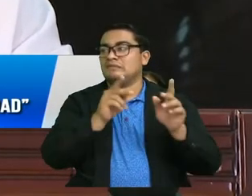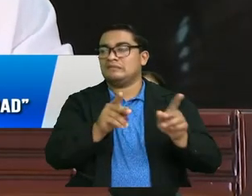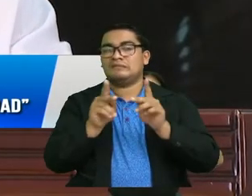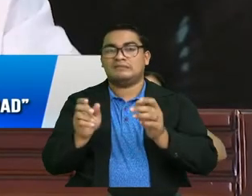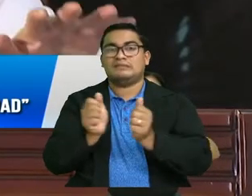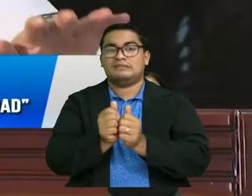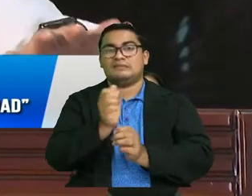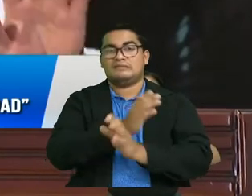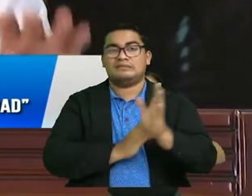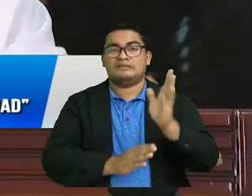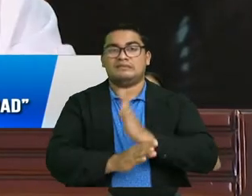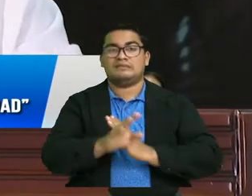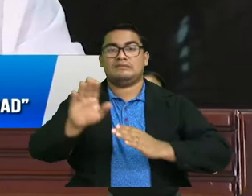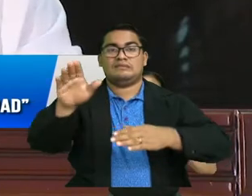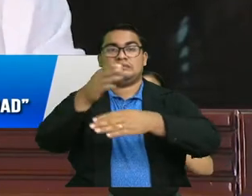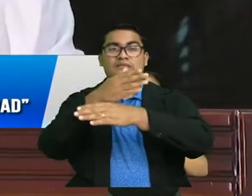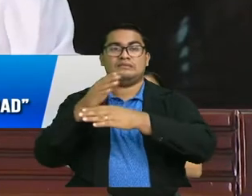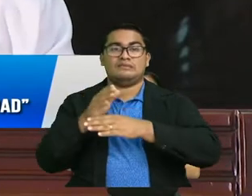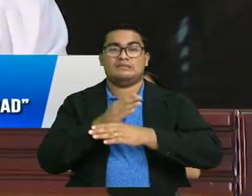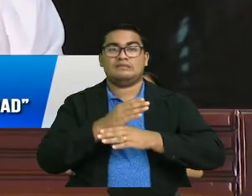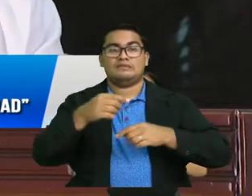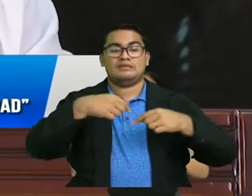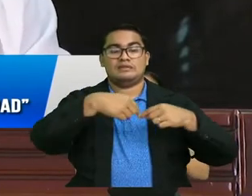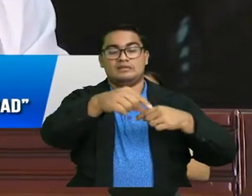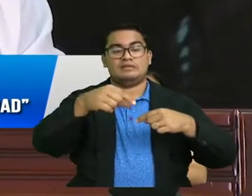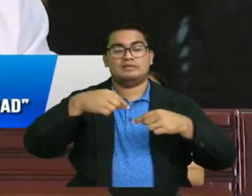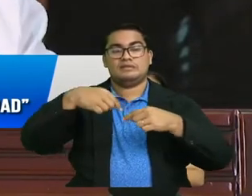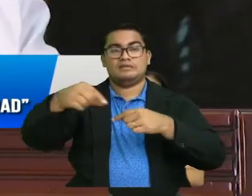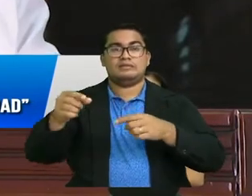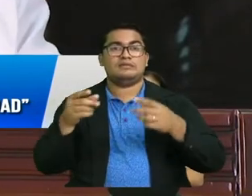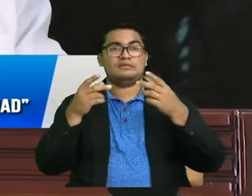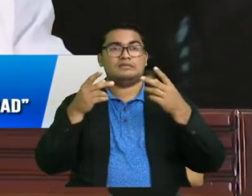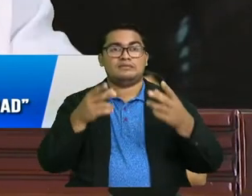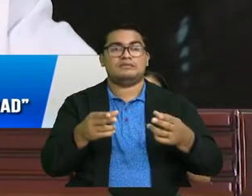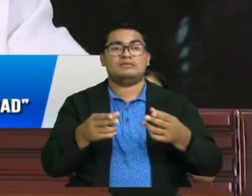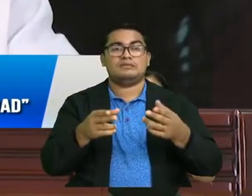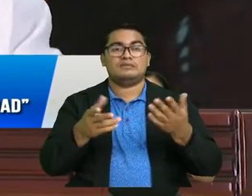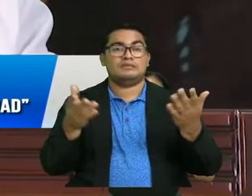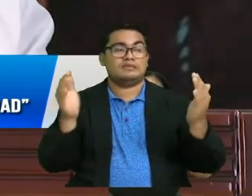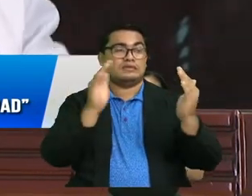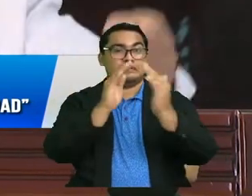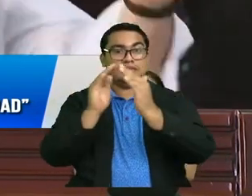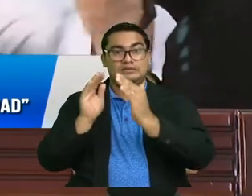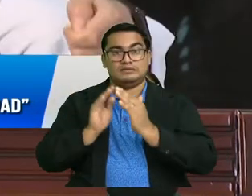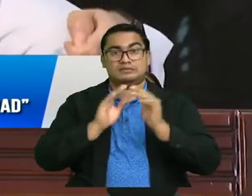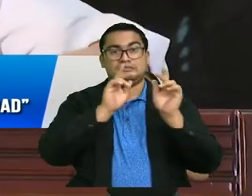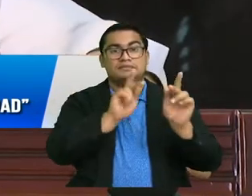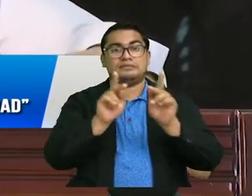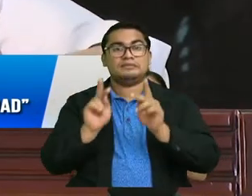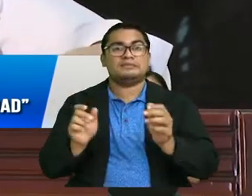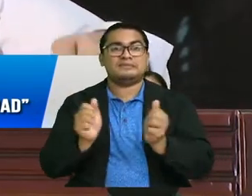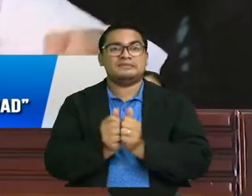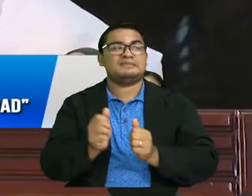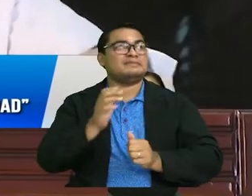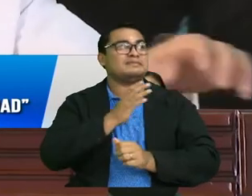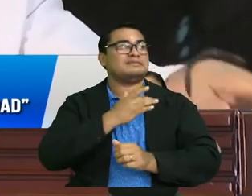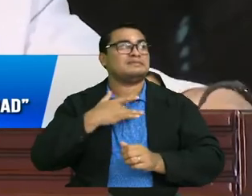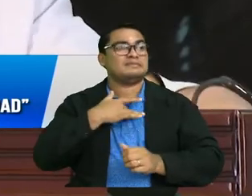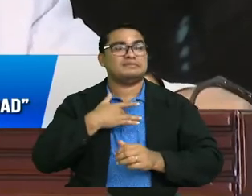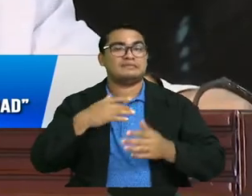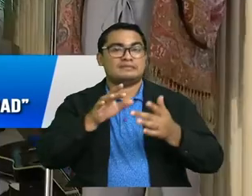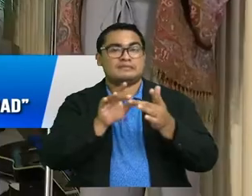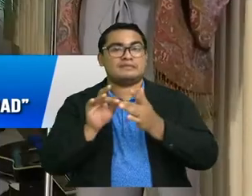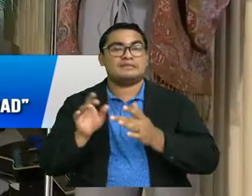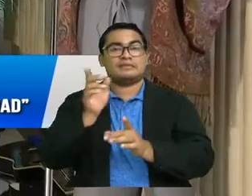diferentes municipios donde existen ya estas 91 casas para personas con necesidades especiales deben de